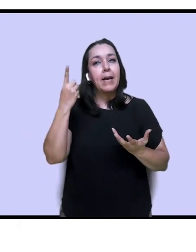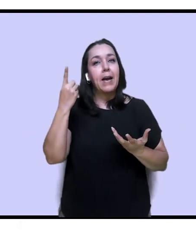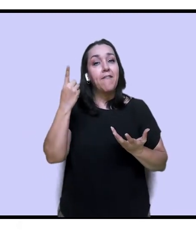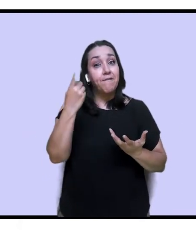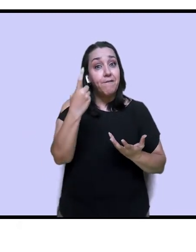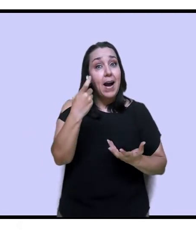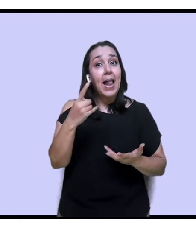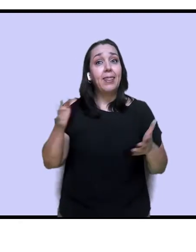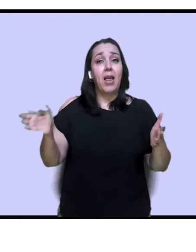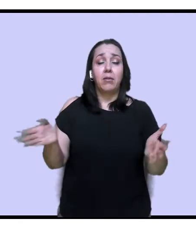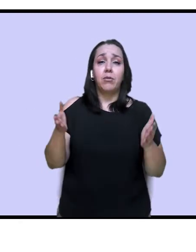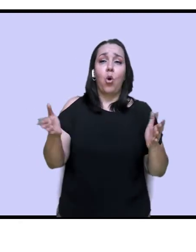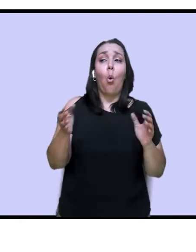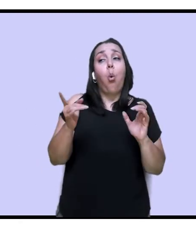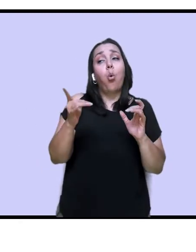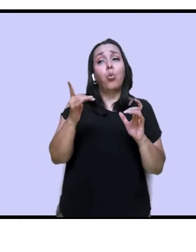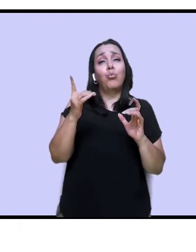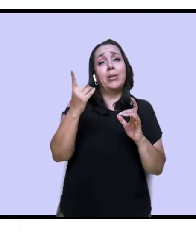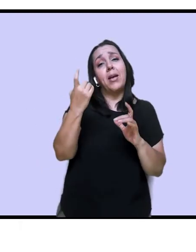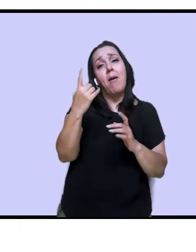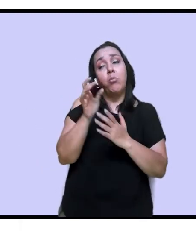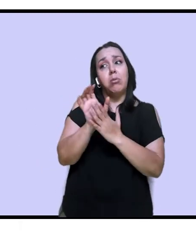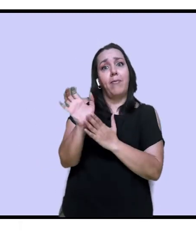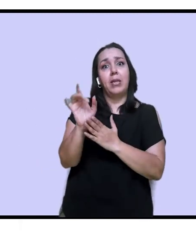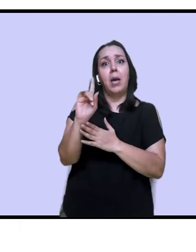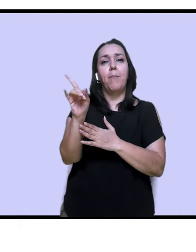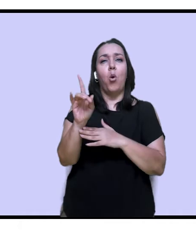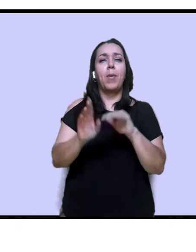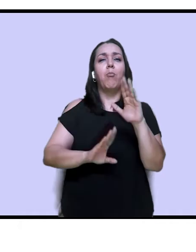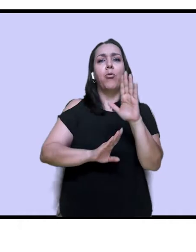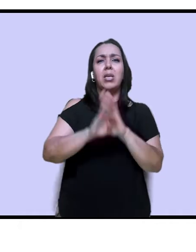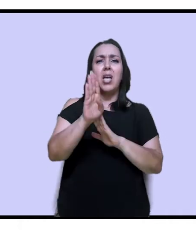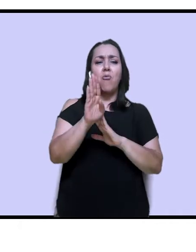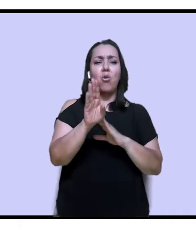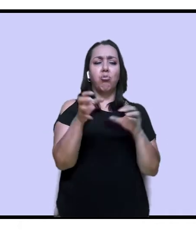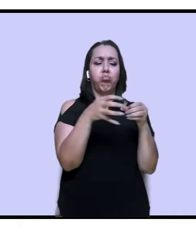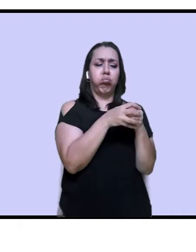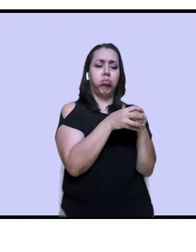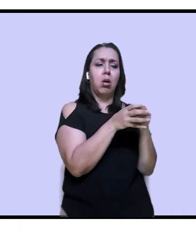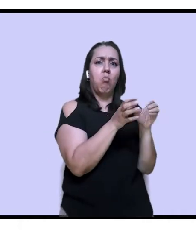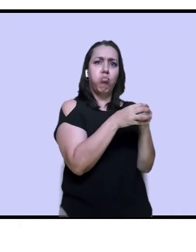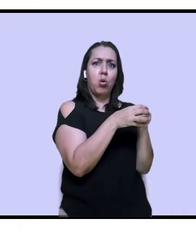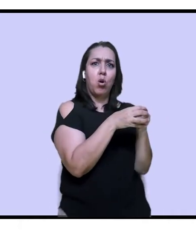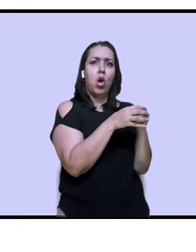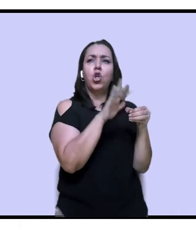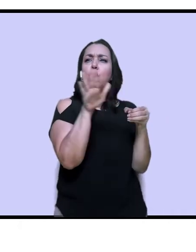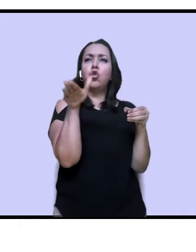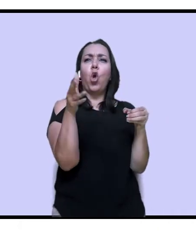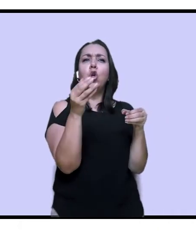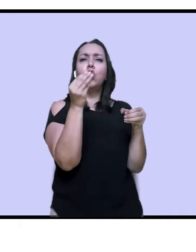promueve o lo que se debería evitar es, como les decía, el desarrollo de actividades aisladas.